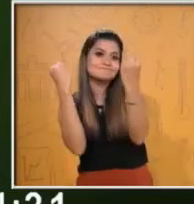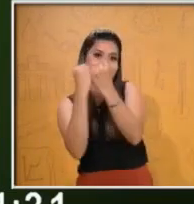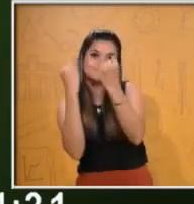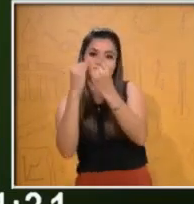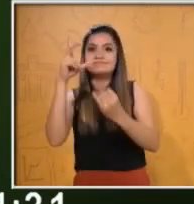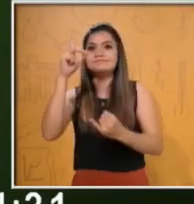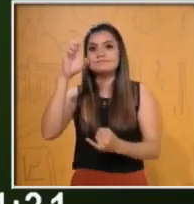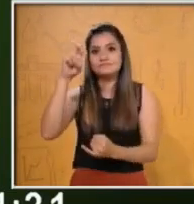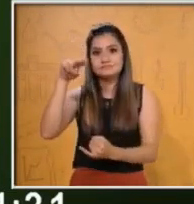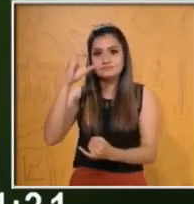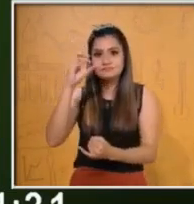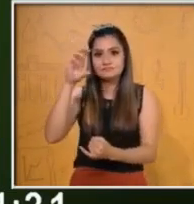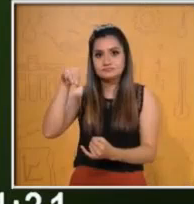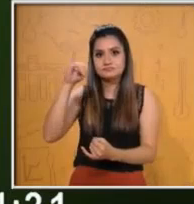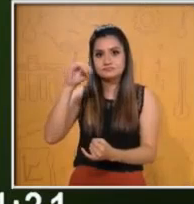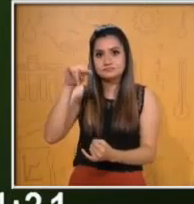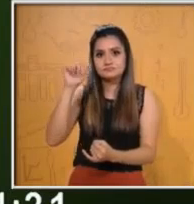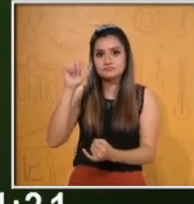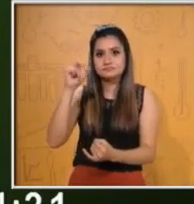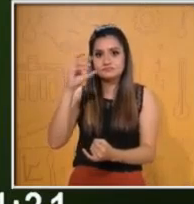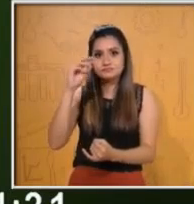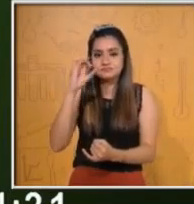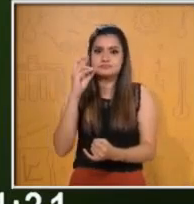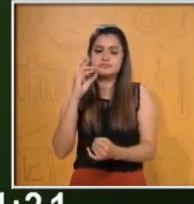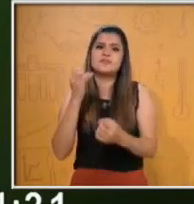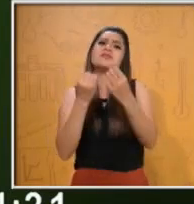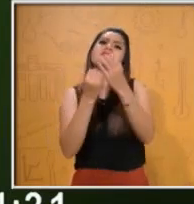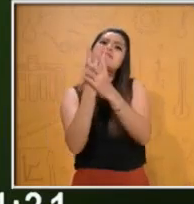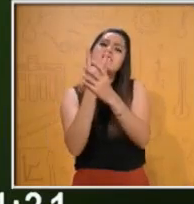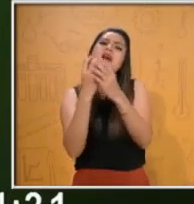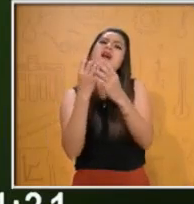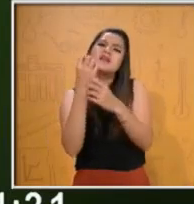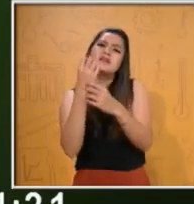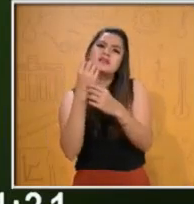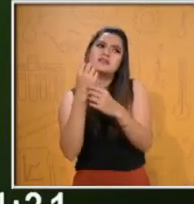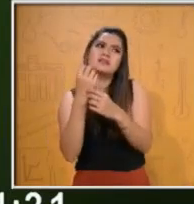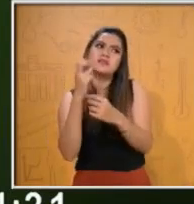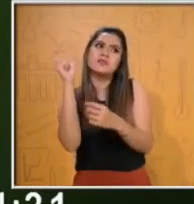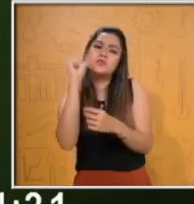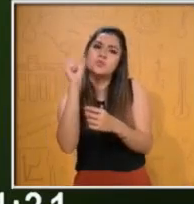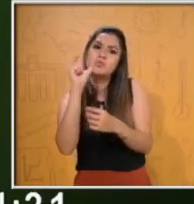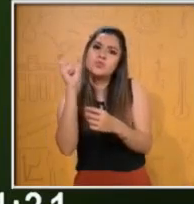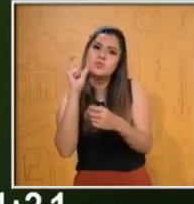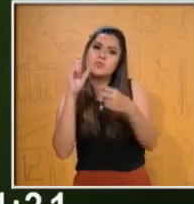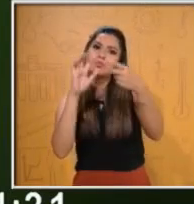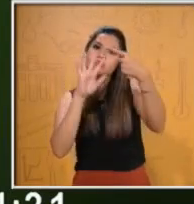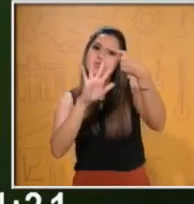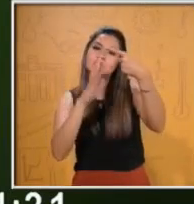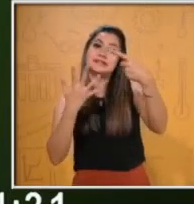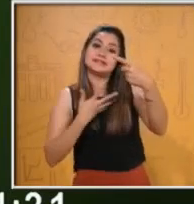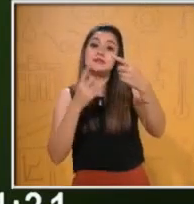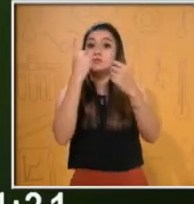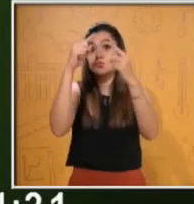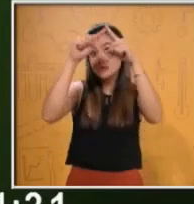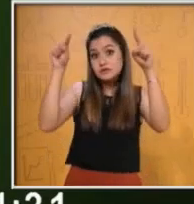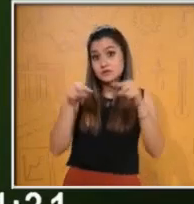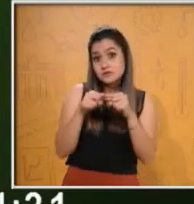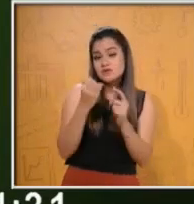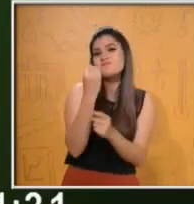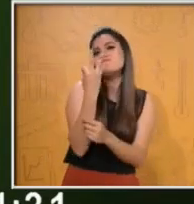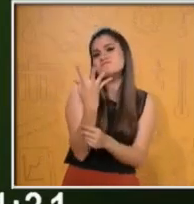resultado. Entonces, ¿cuántos quintos sobra? Tiene un entero, ¿verdad? Excelente.